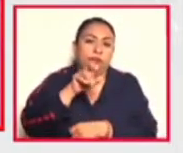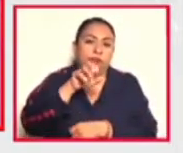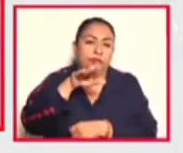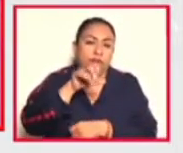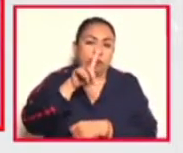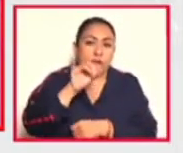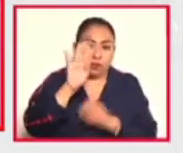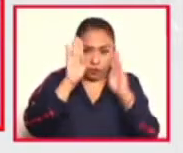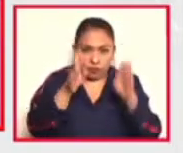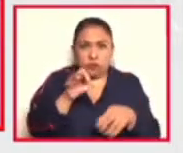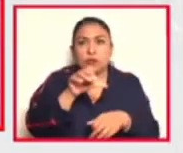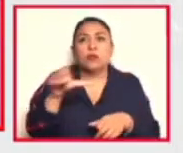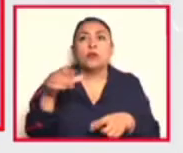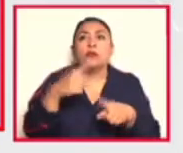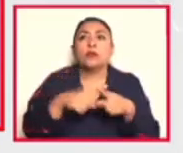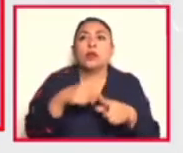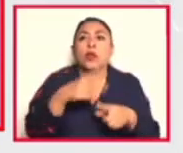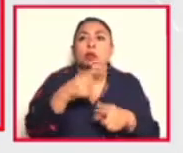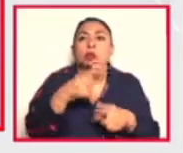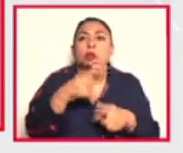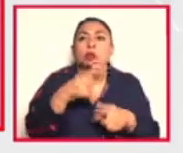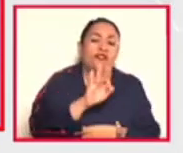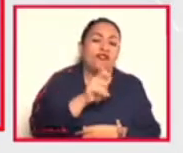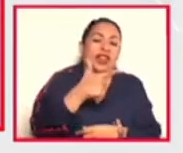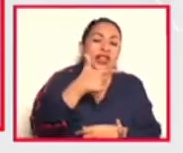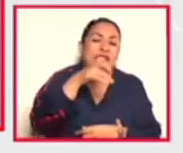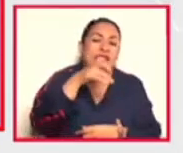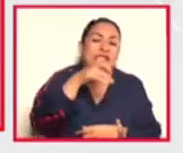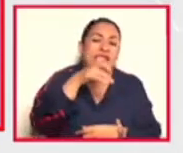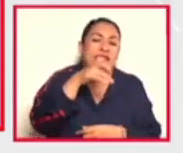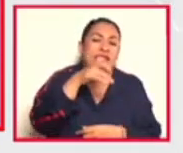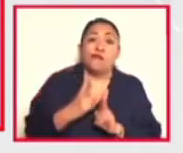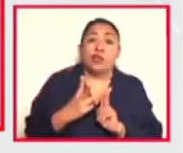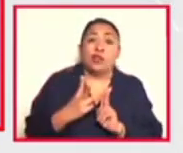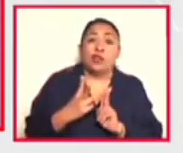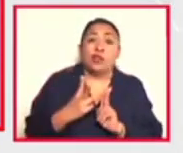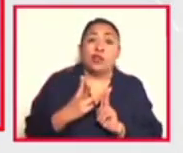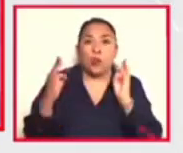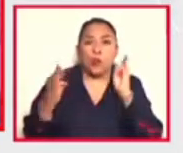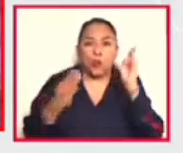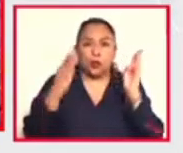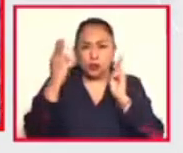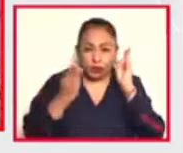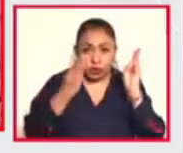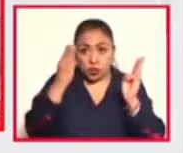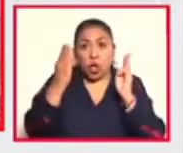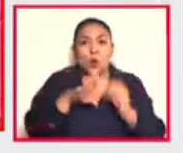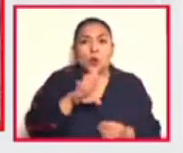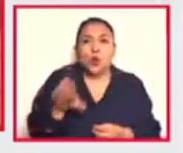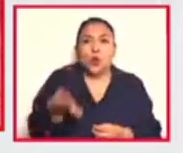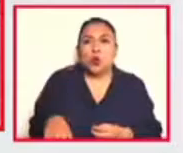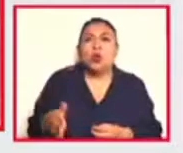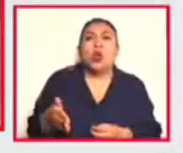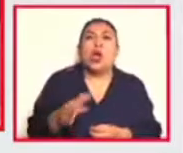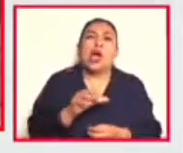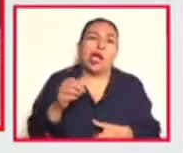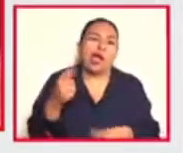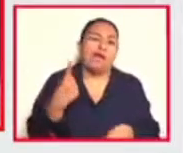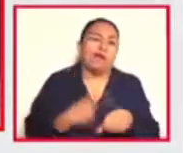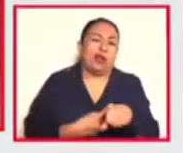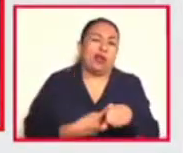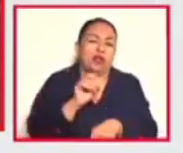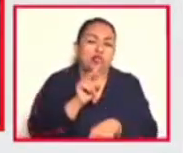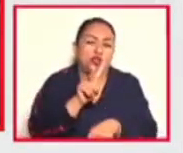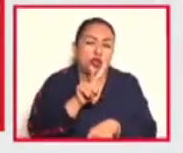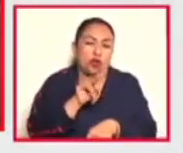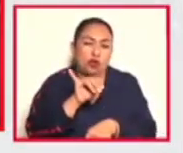dedicado a Manuel Felgueres, que fue un vecino del museo y que falleció ante el COVID. Tenemos piezas maravillosas